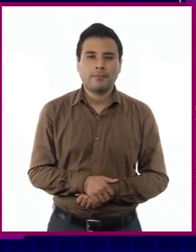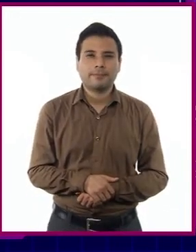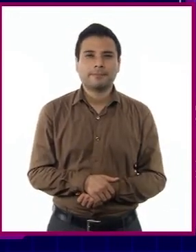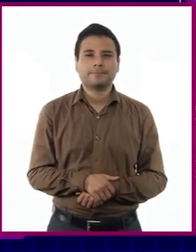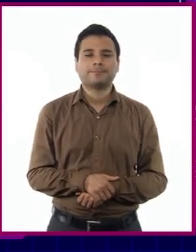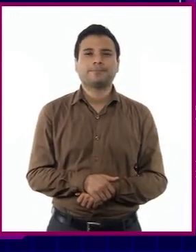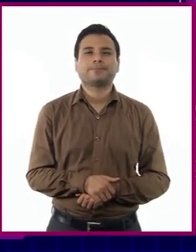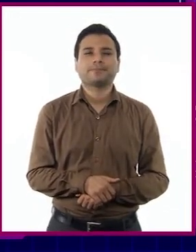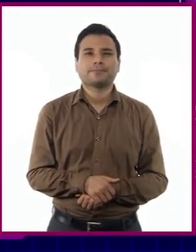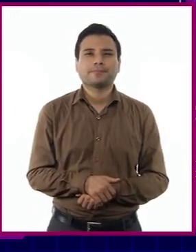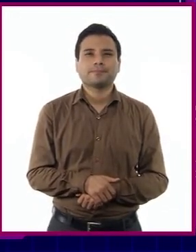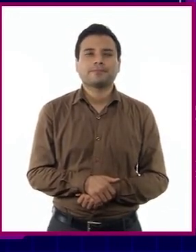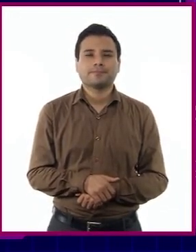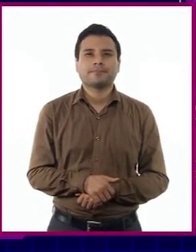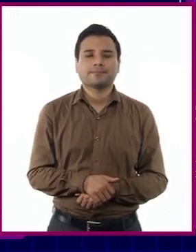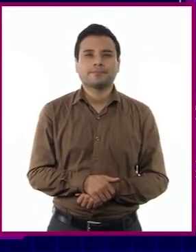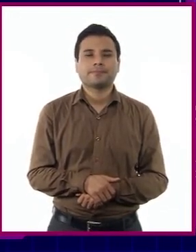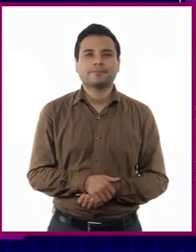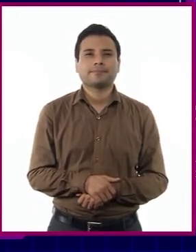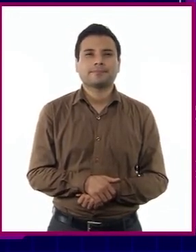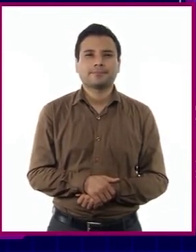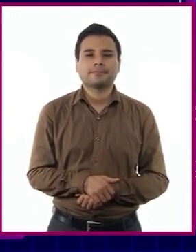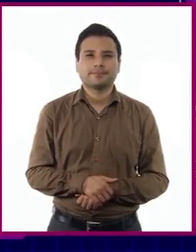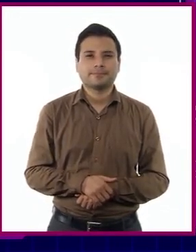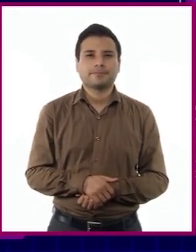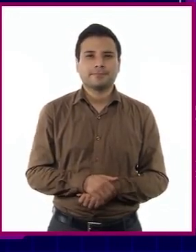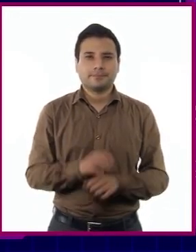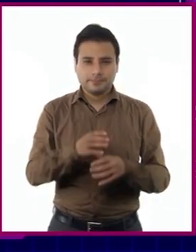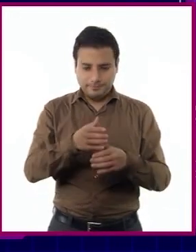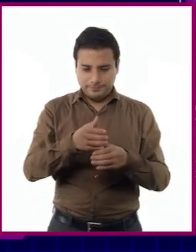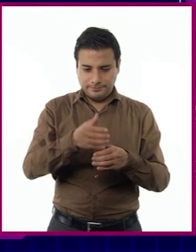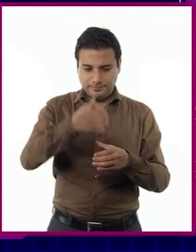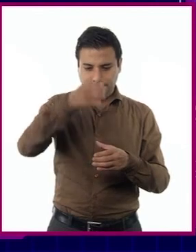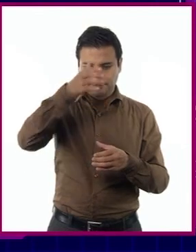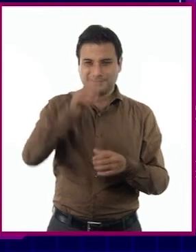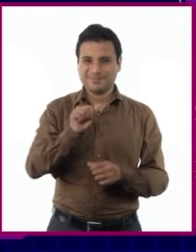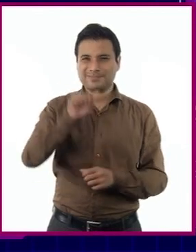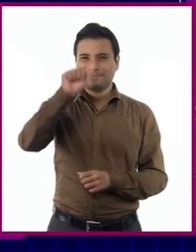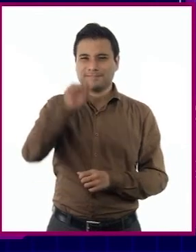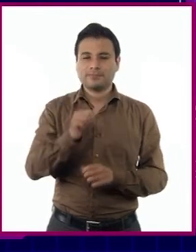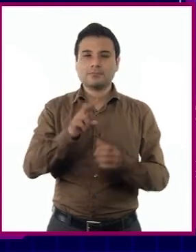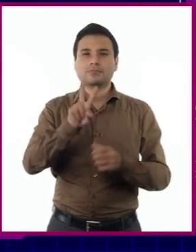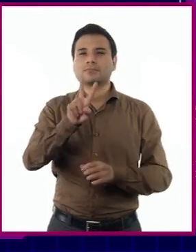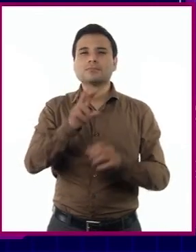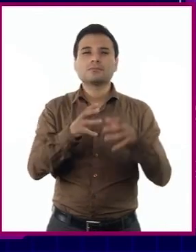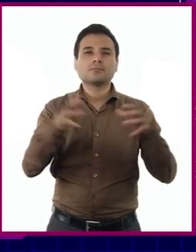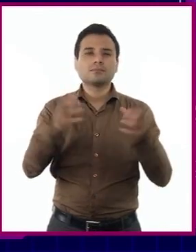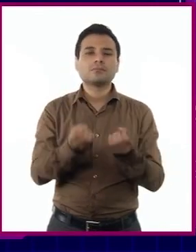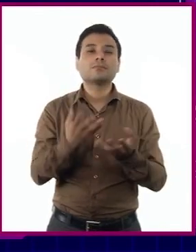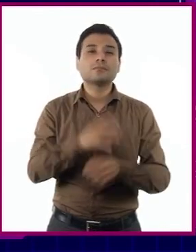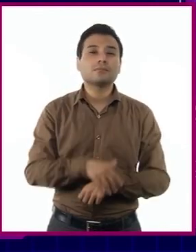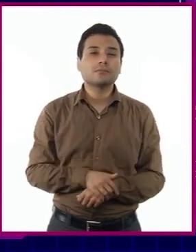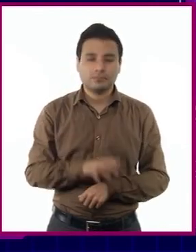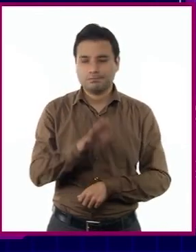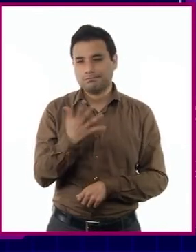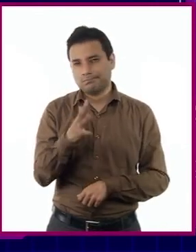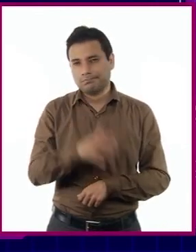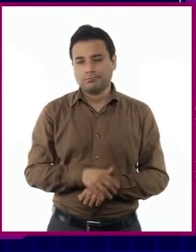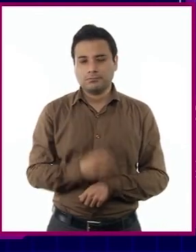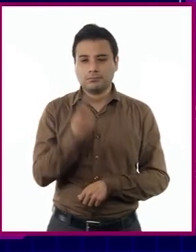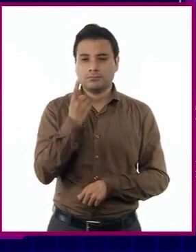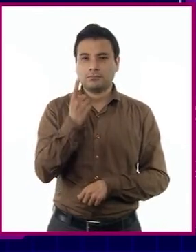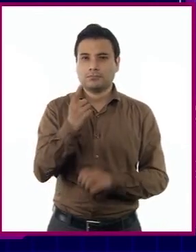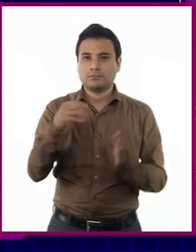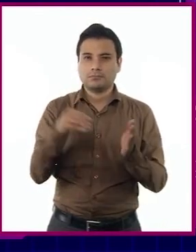de acuerdo con esto el volumen del cilindro más alto es de aproximadamente mil